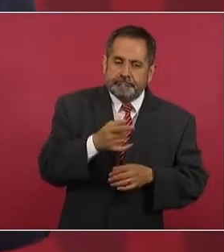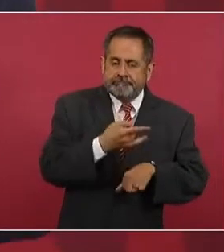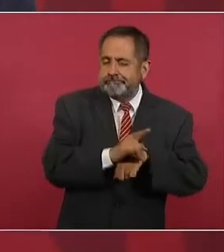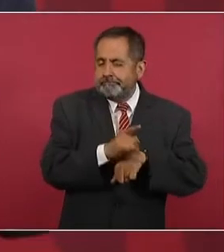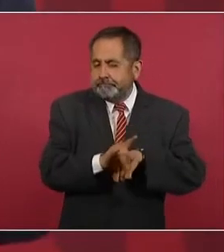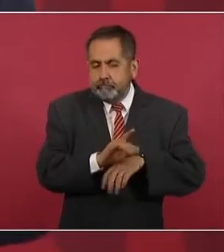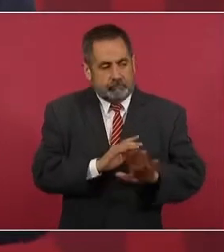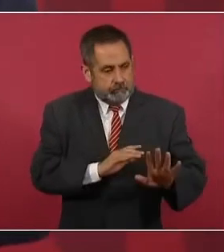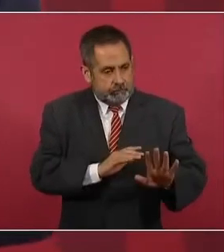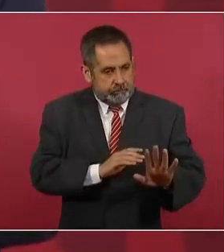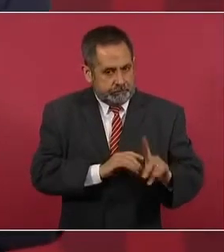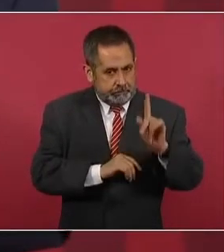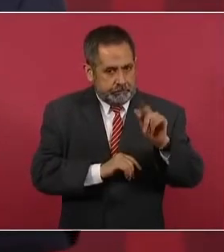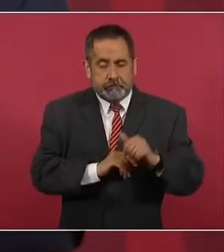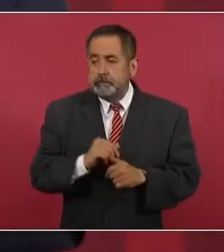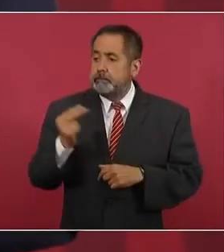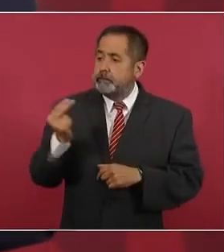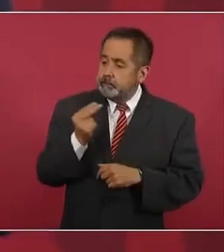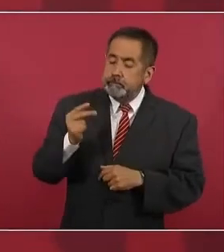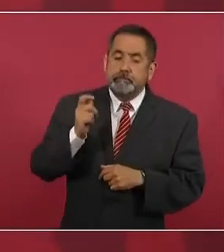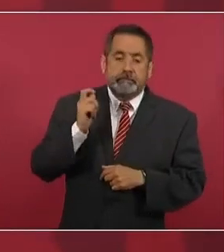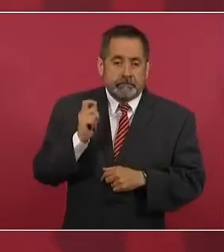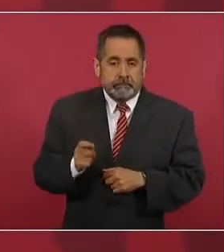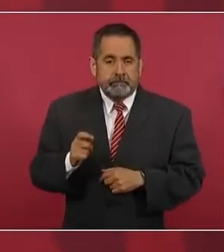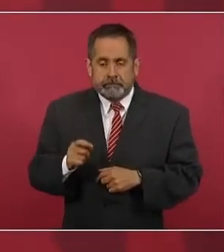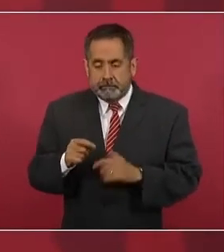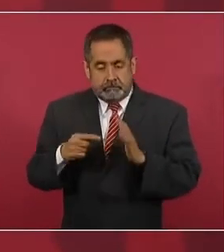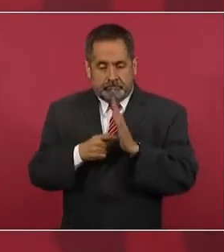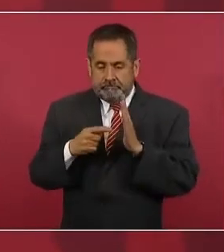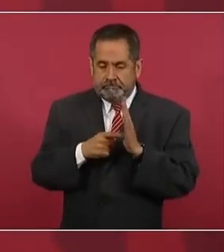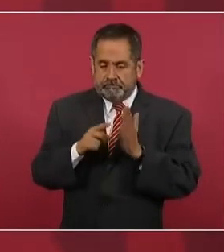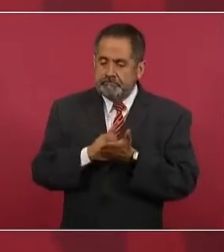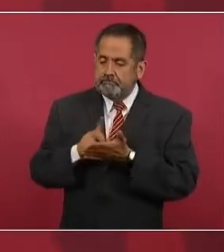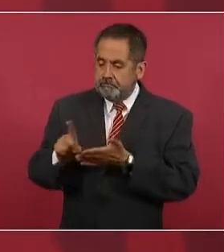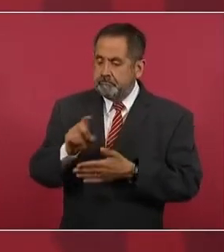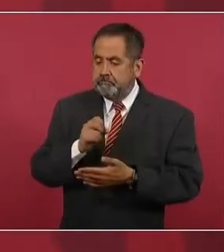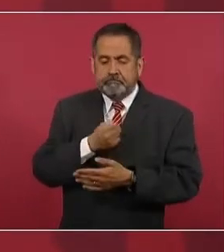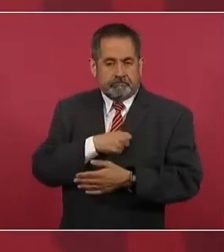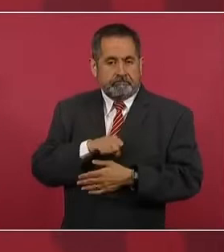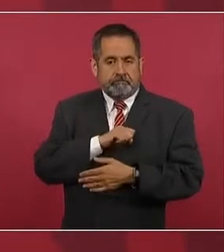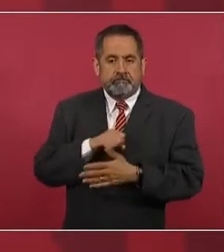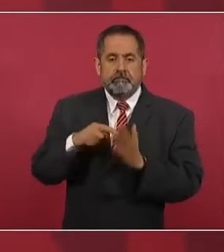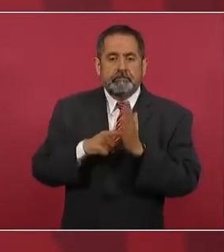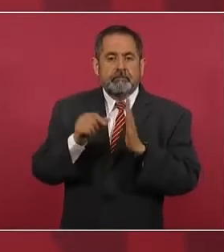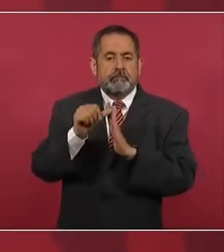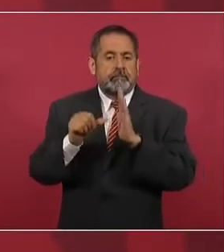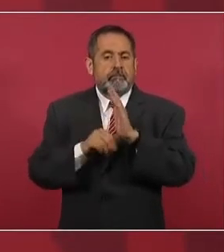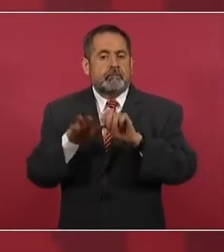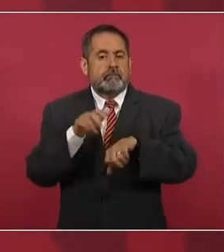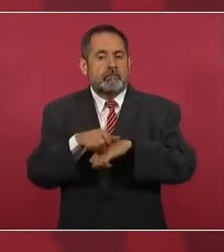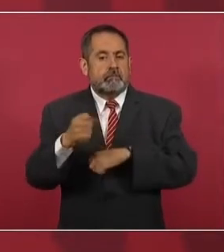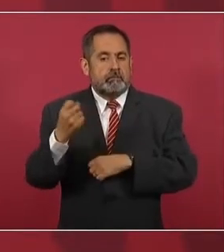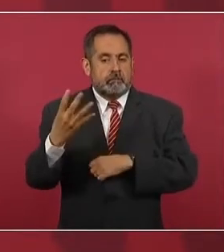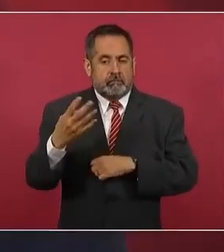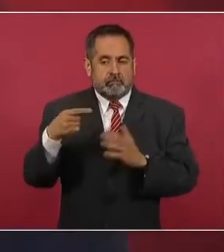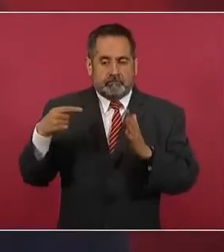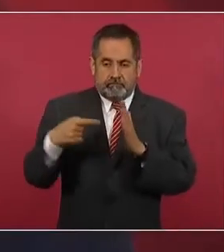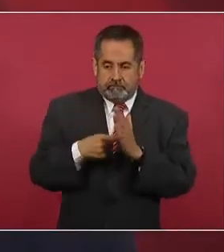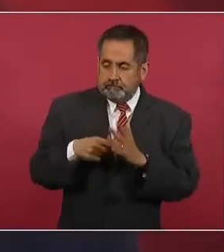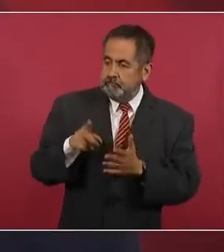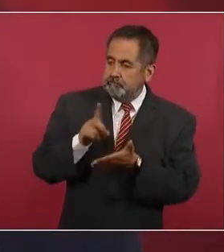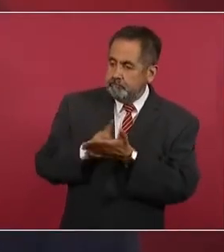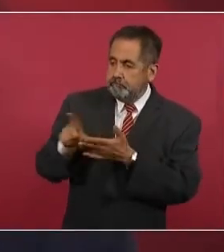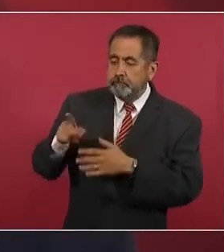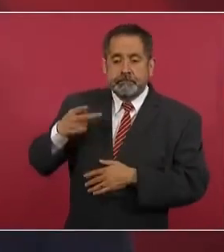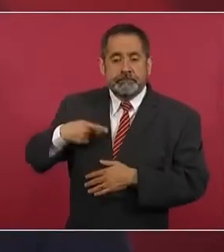Entonces, necesitamos que se cumpla con el artículo 4 de la Constitución el derecho